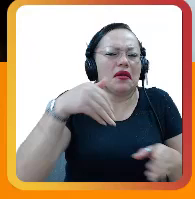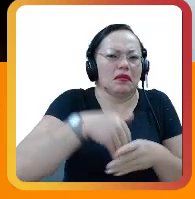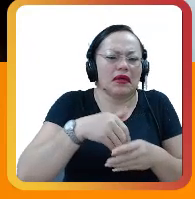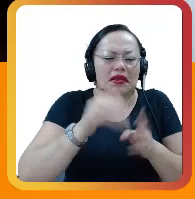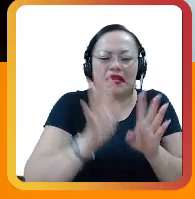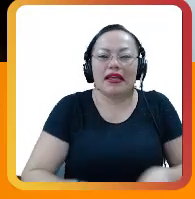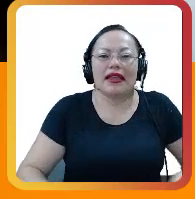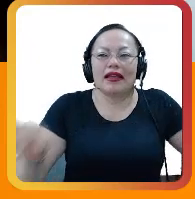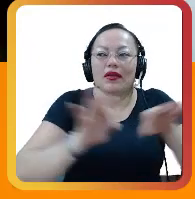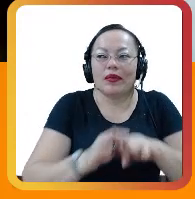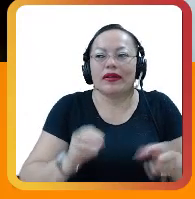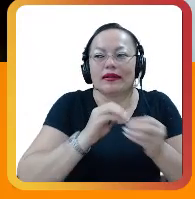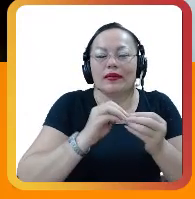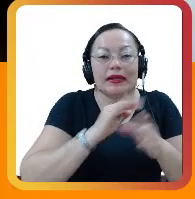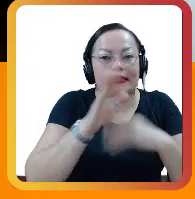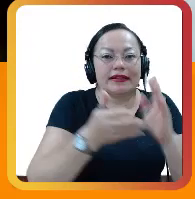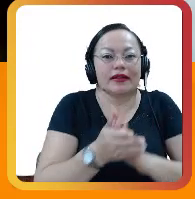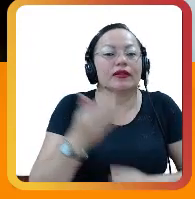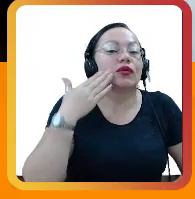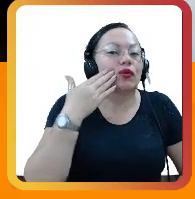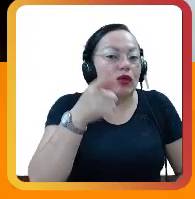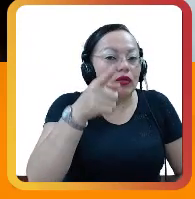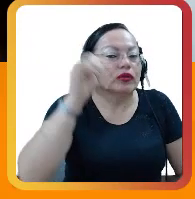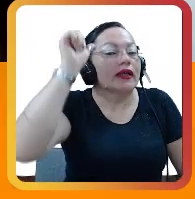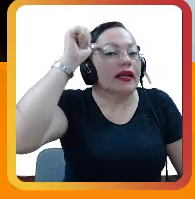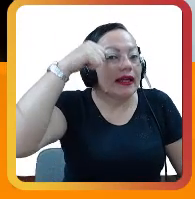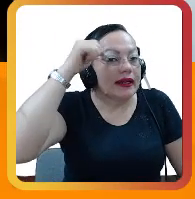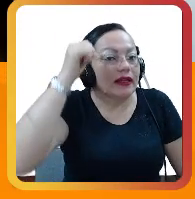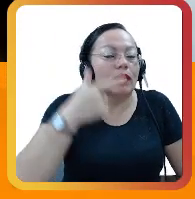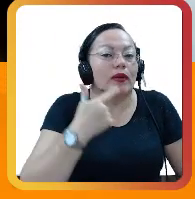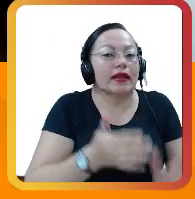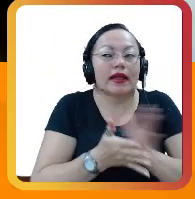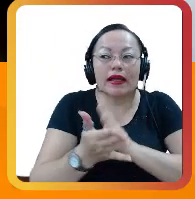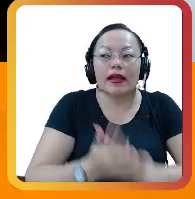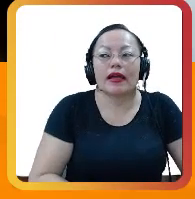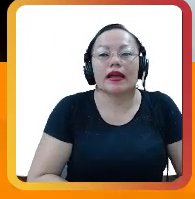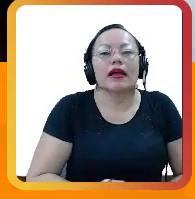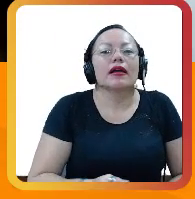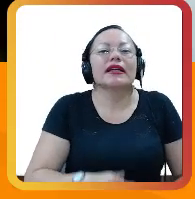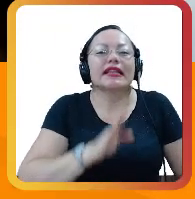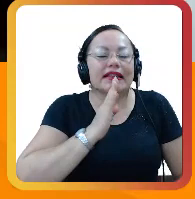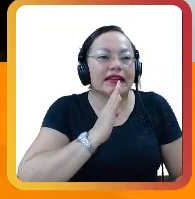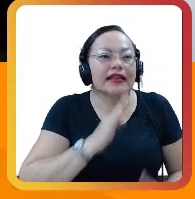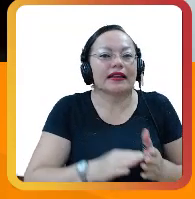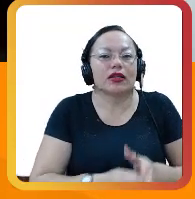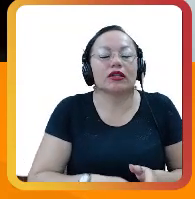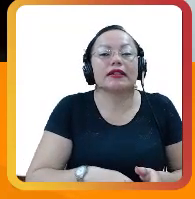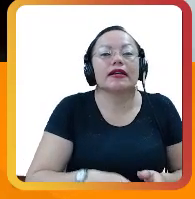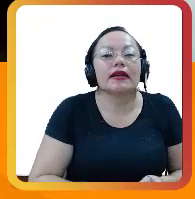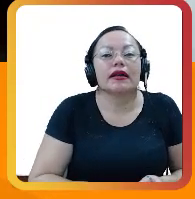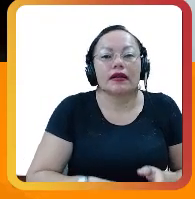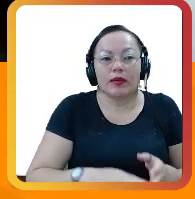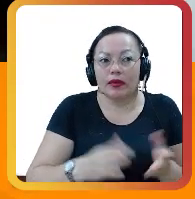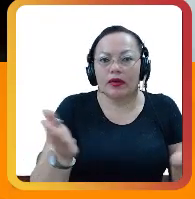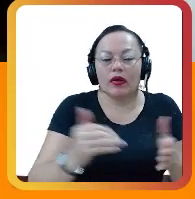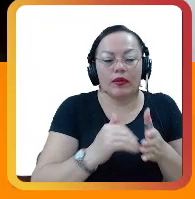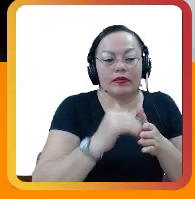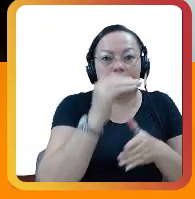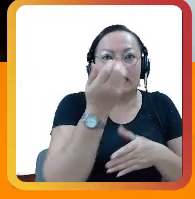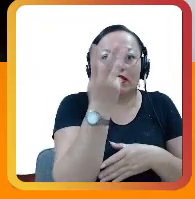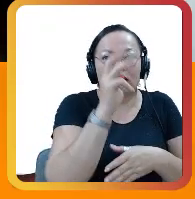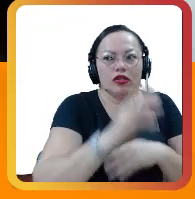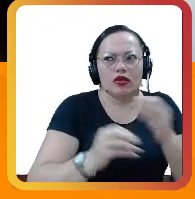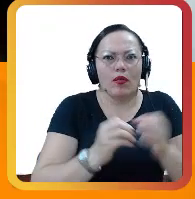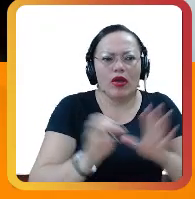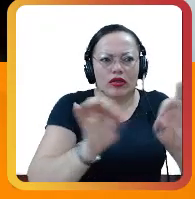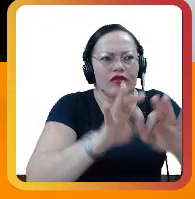importantes cuando vayan a salir a trotar. Recuerde, la hora de ejercicio solo es para mayores de edad. No es que van a pensar que ahora salga toda